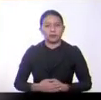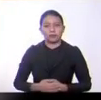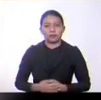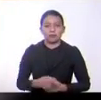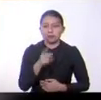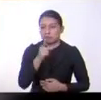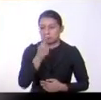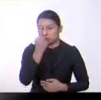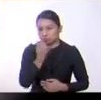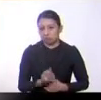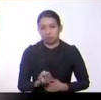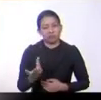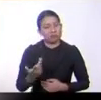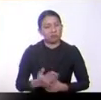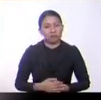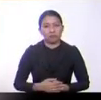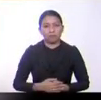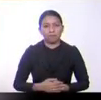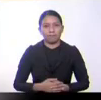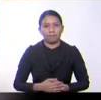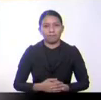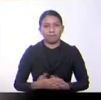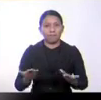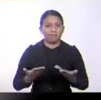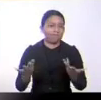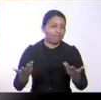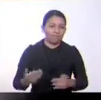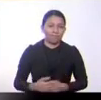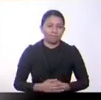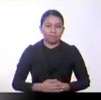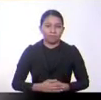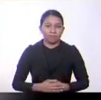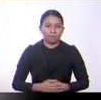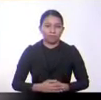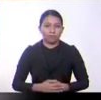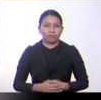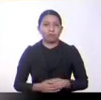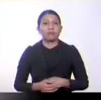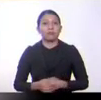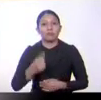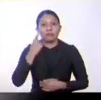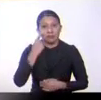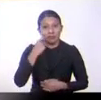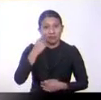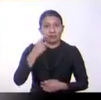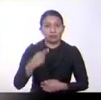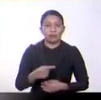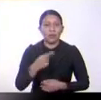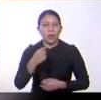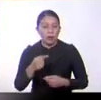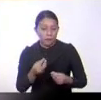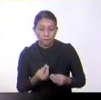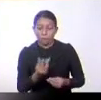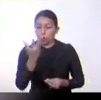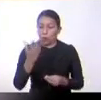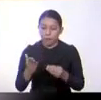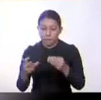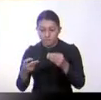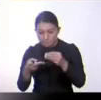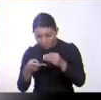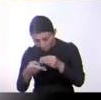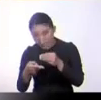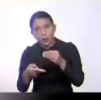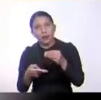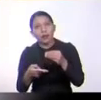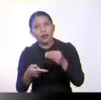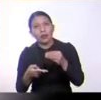uno hace una siembra por estaca, entonces uno corta el tallo y luego aparecen